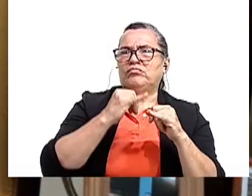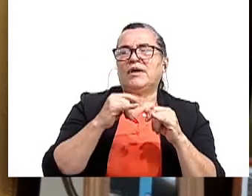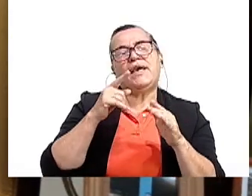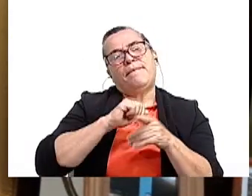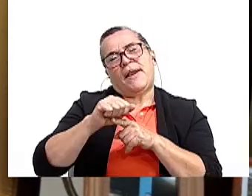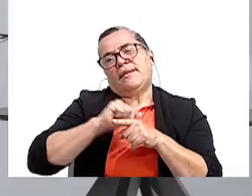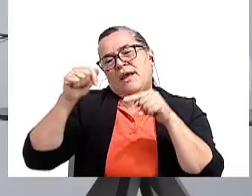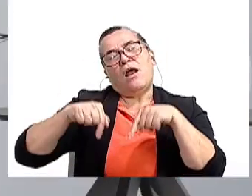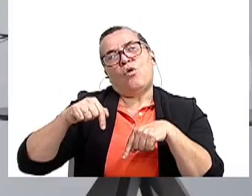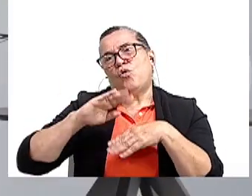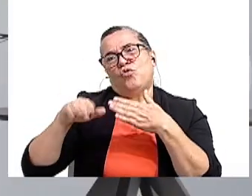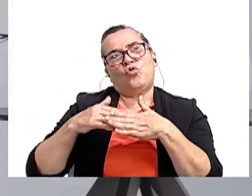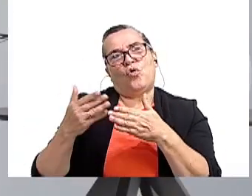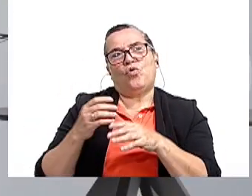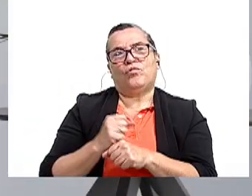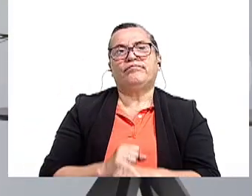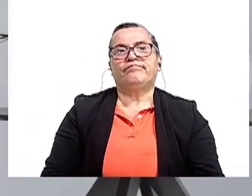hoy.